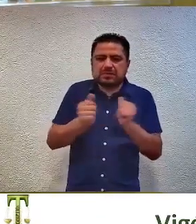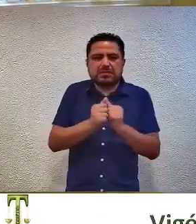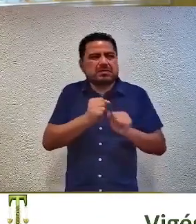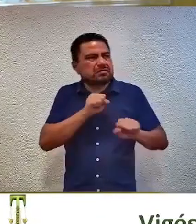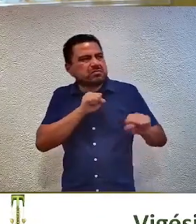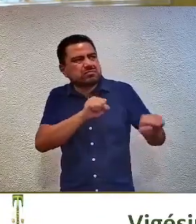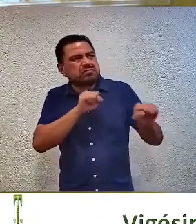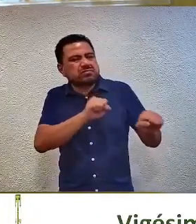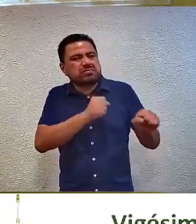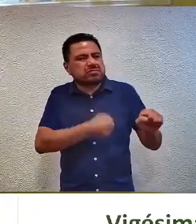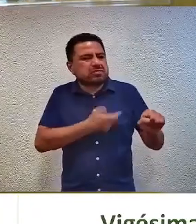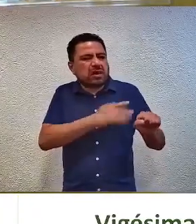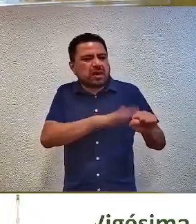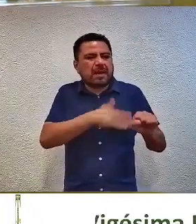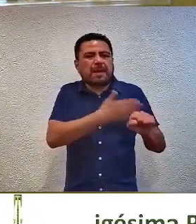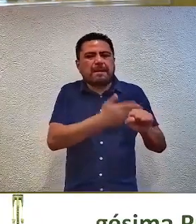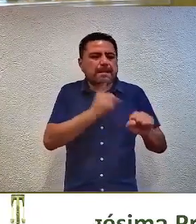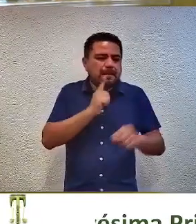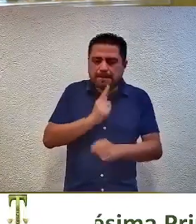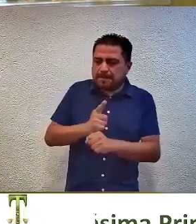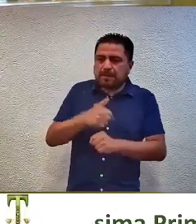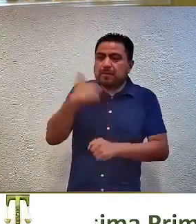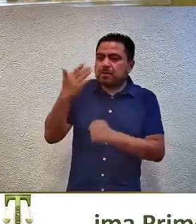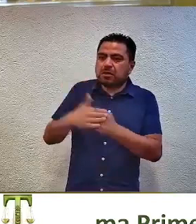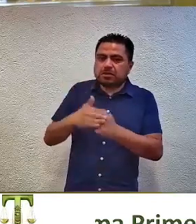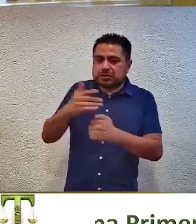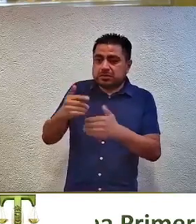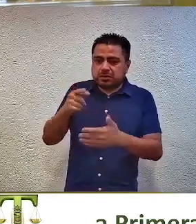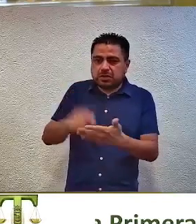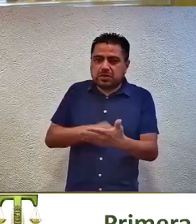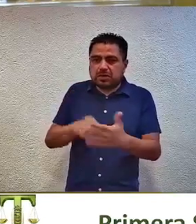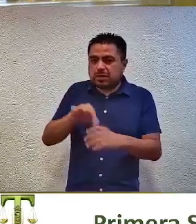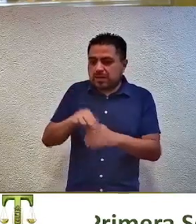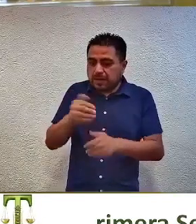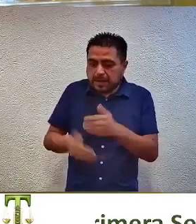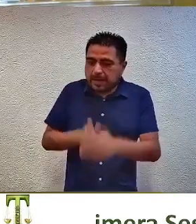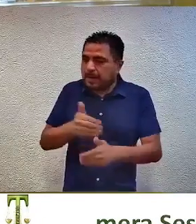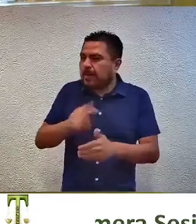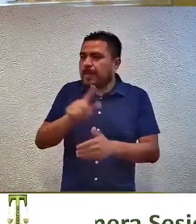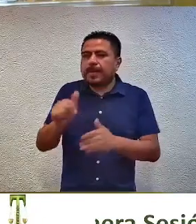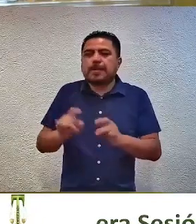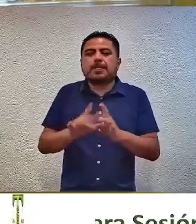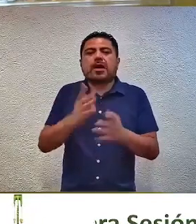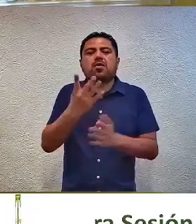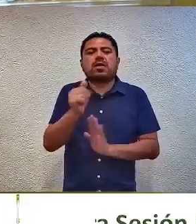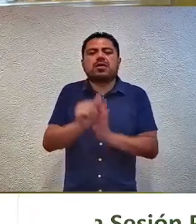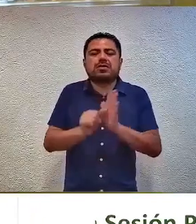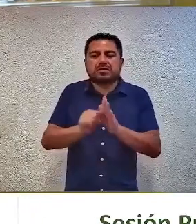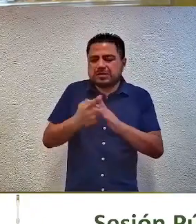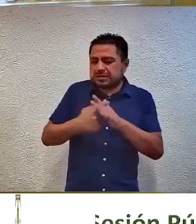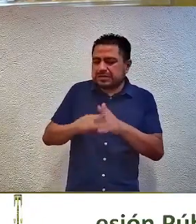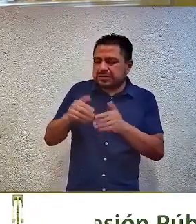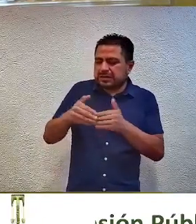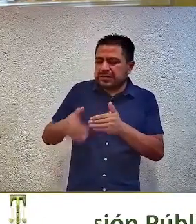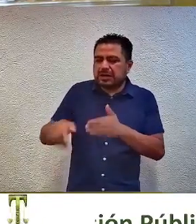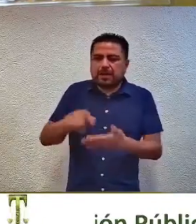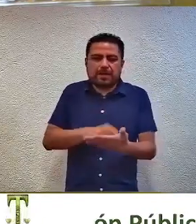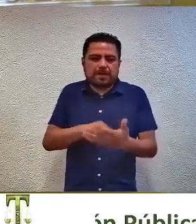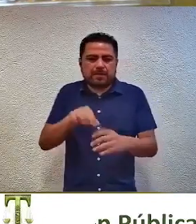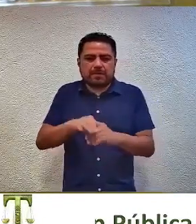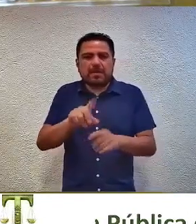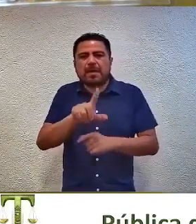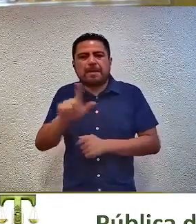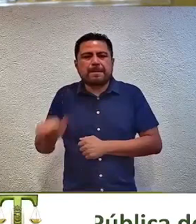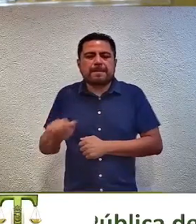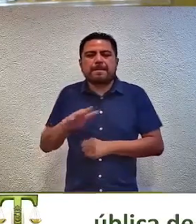manifestaciones calumniosas se verán reflejados en el próximo proceso electoral al haber ocurrido a 4 meses del inicio del proceso electoral. No obstante,